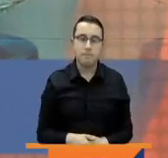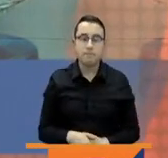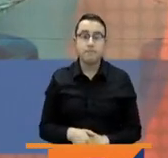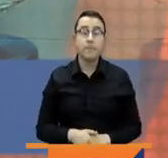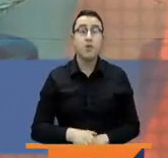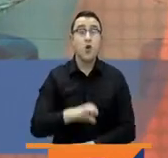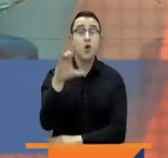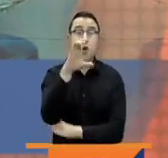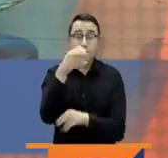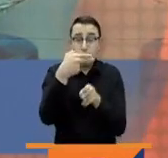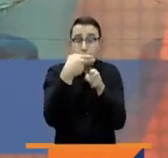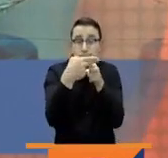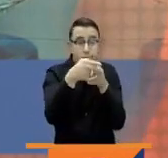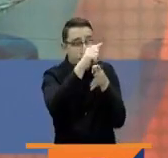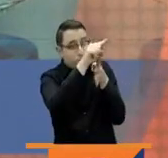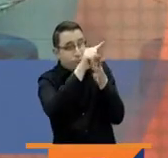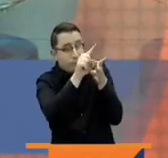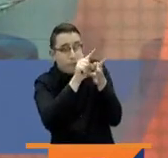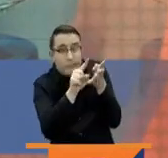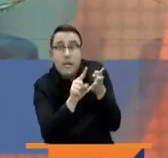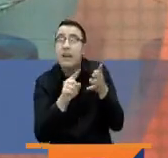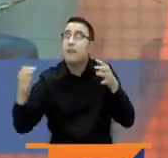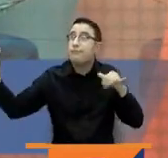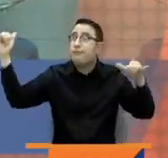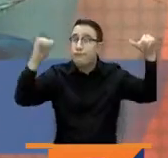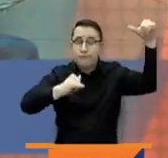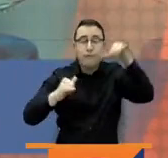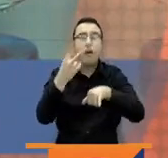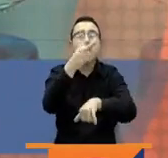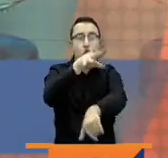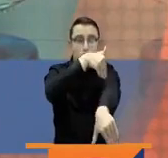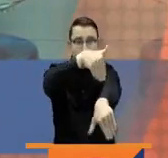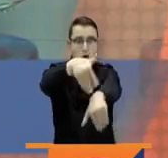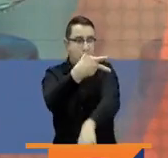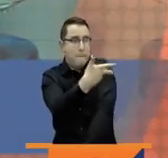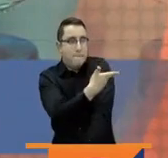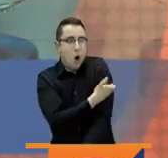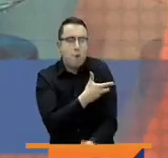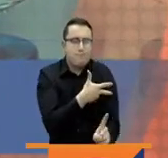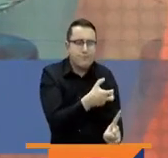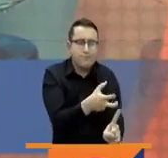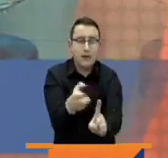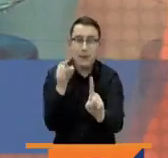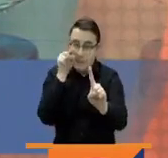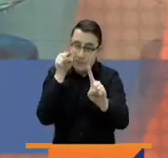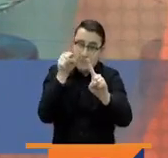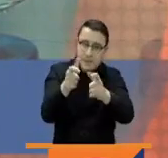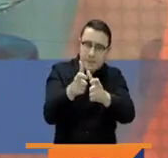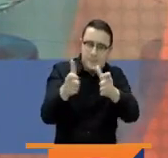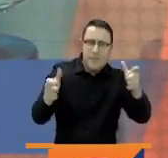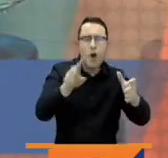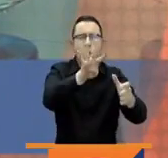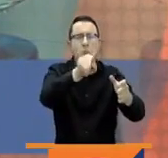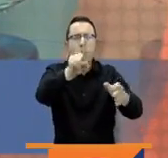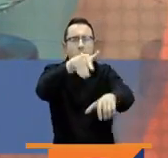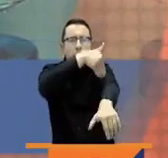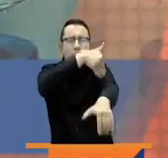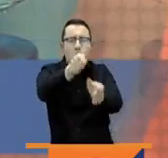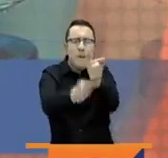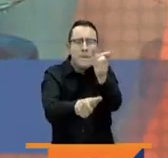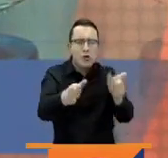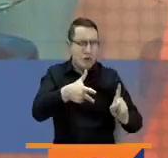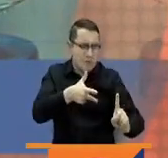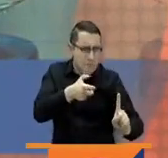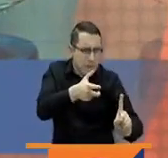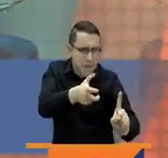de 12 millones de vacunas de las diferentes farmacéuticas. El objetivo es llegar a 41 millones de dosis aplicadas y 20